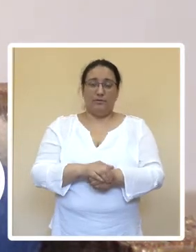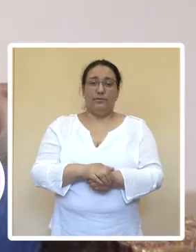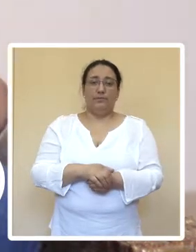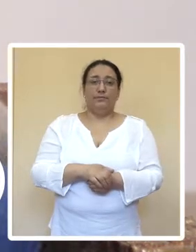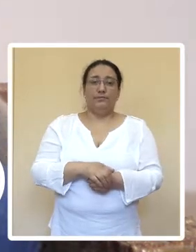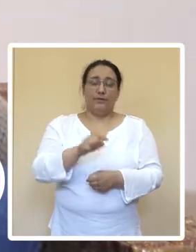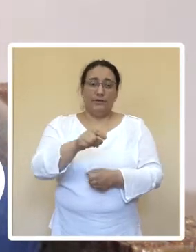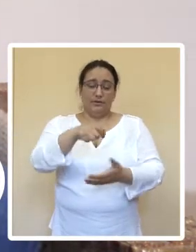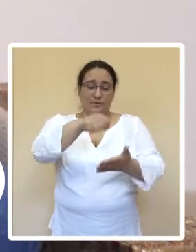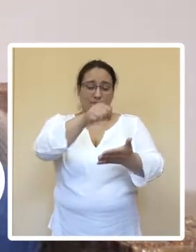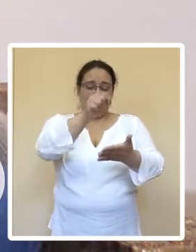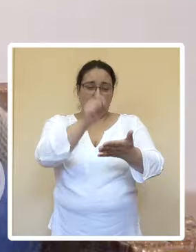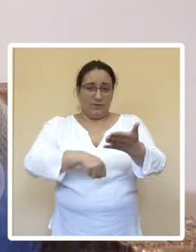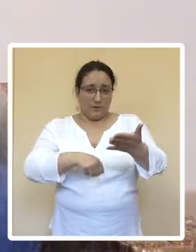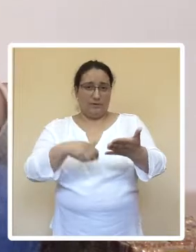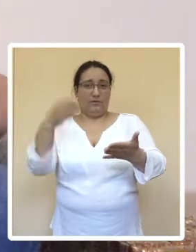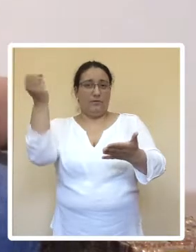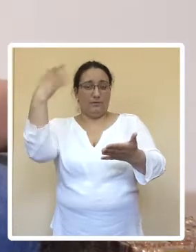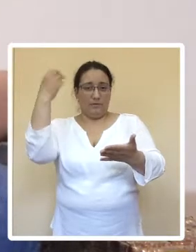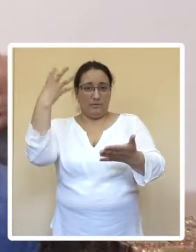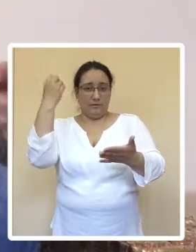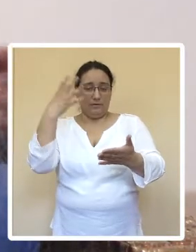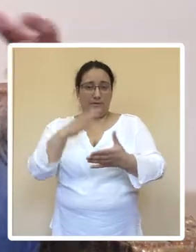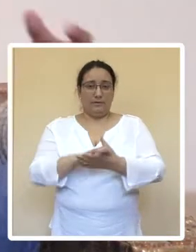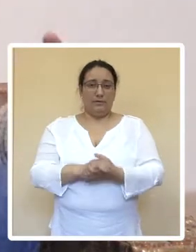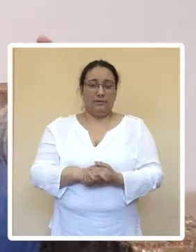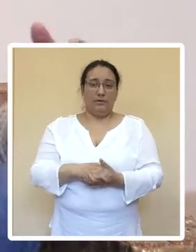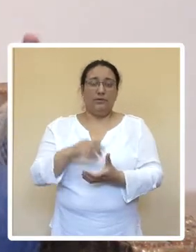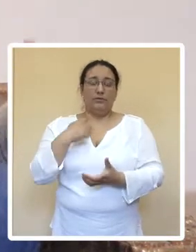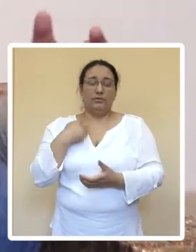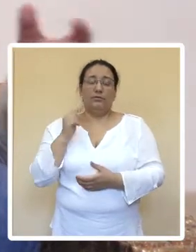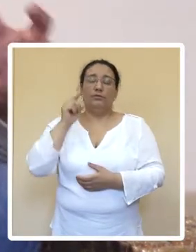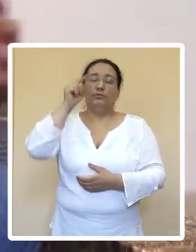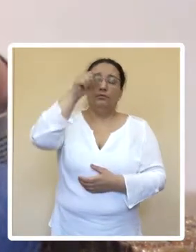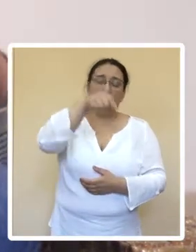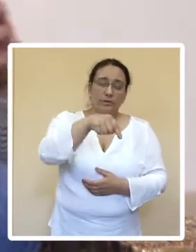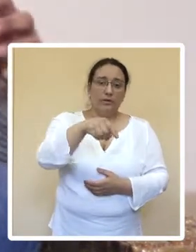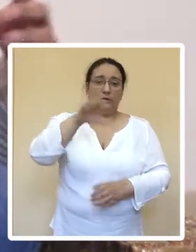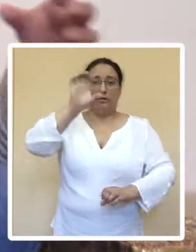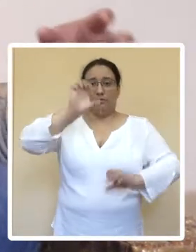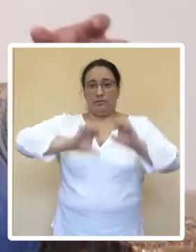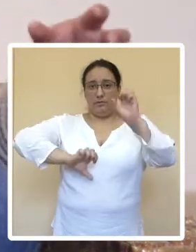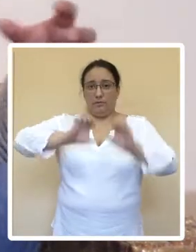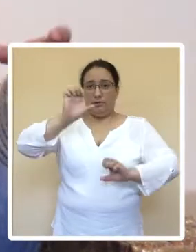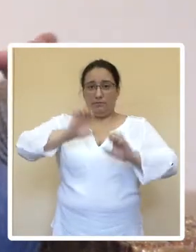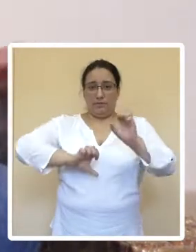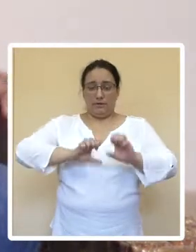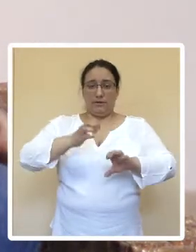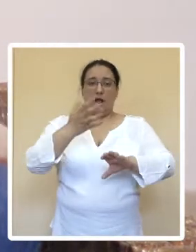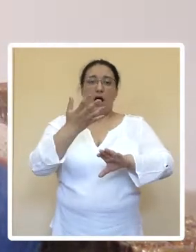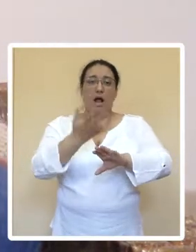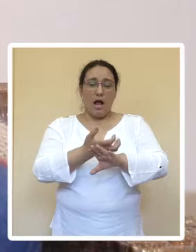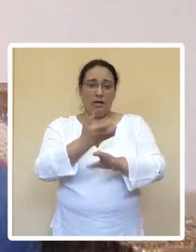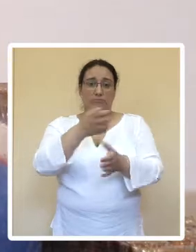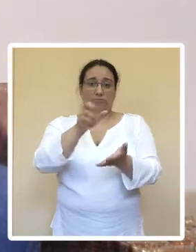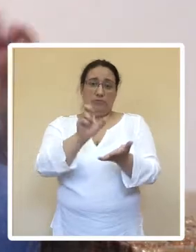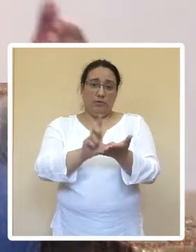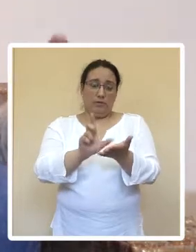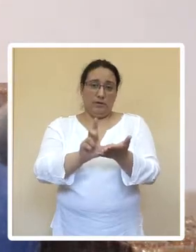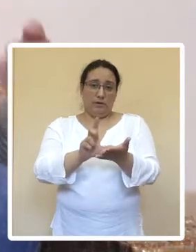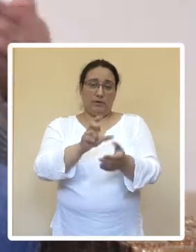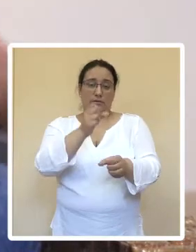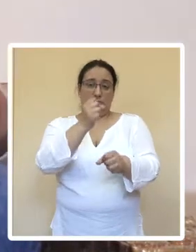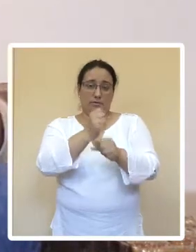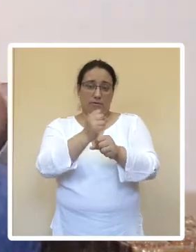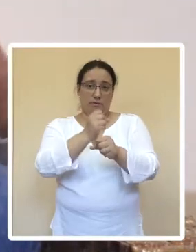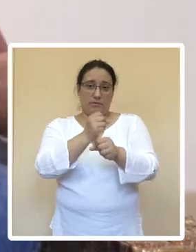Entonces, desde mi experiencia, ¿qué es lo que me ocurre? Yo voy a una empresa, ¿cierto? Se levanta la necesidad de esa vacante. Y lo primero